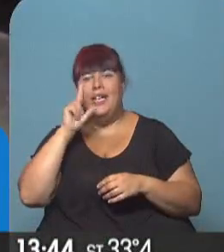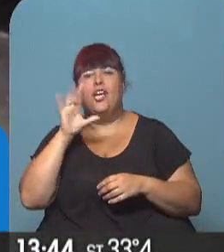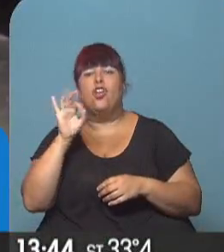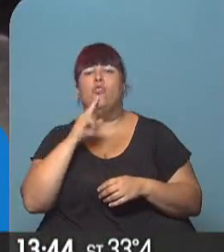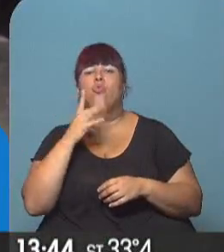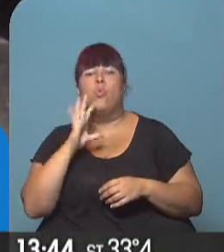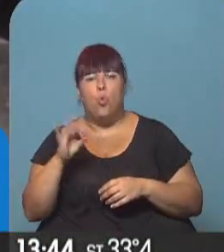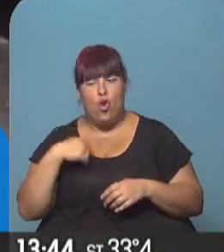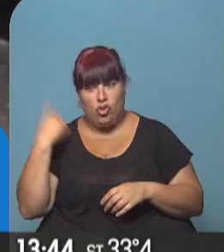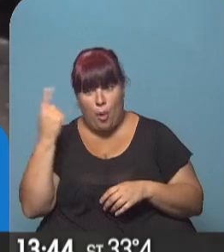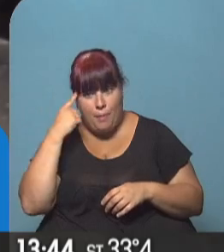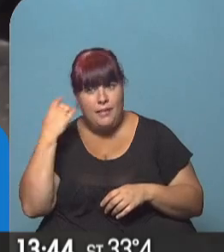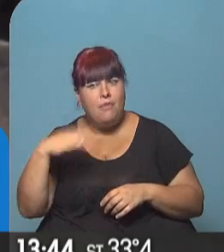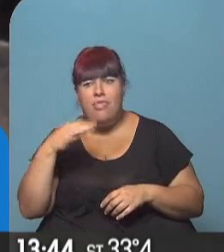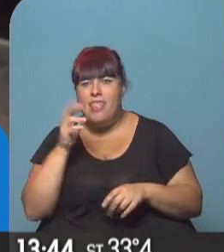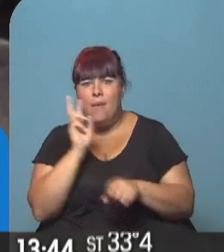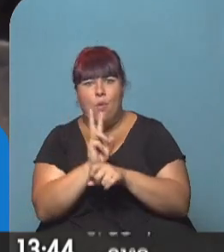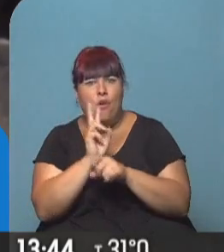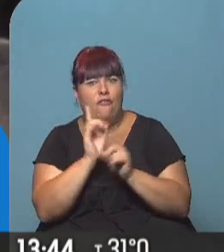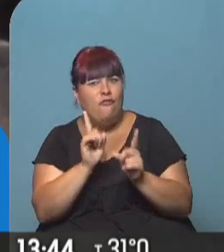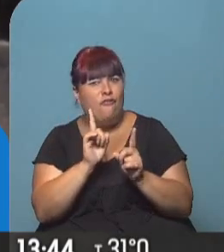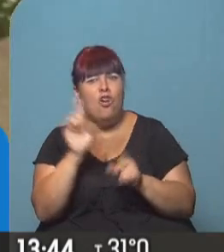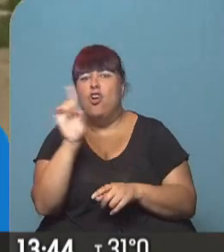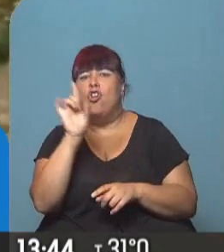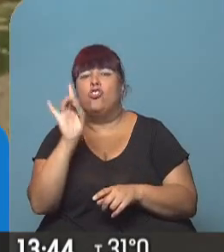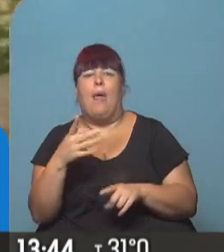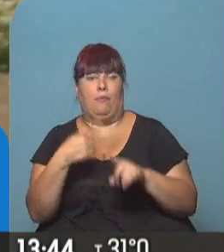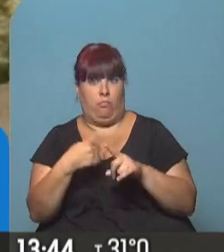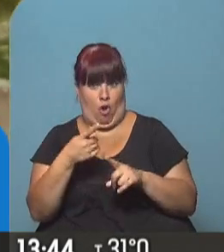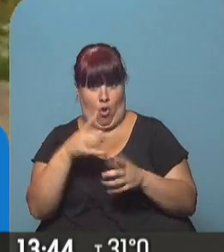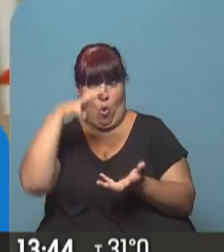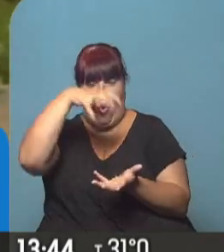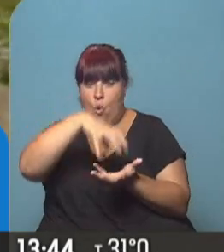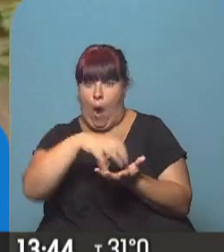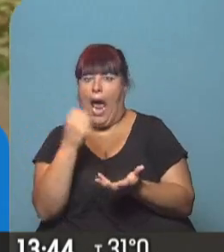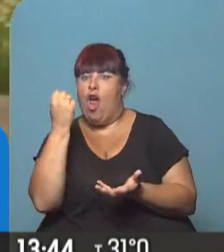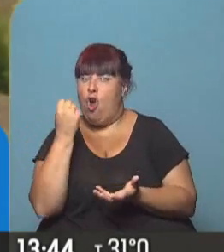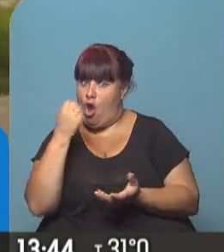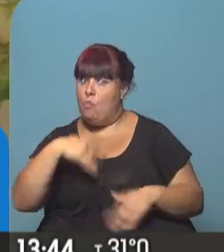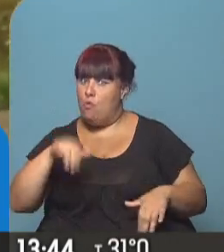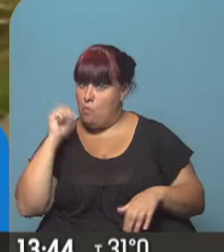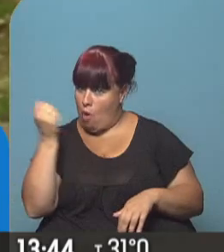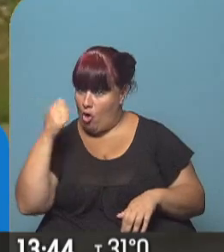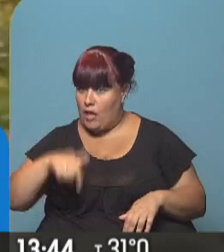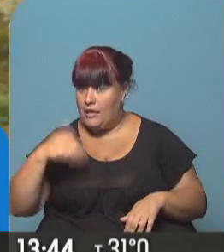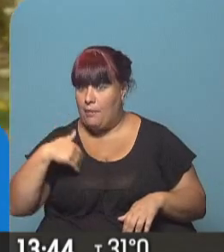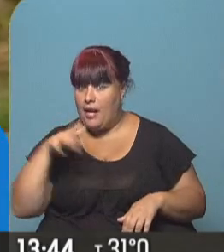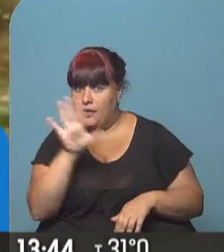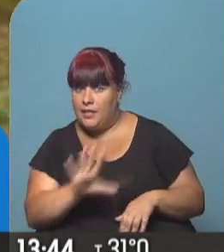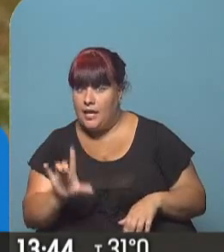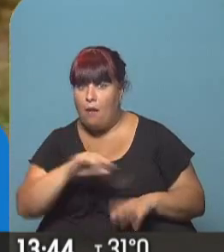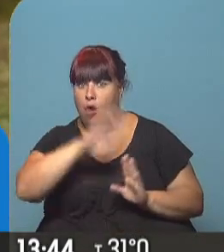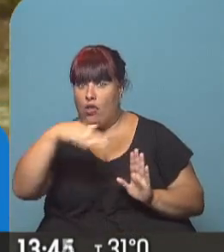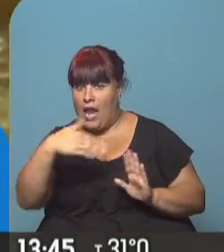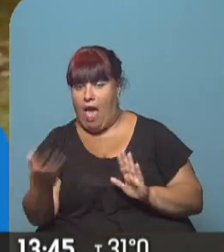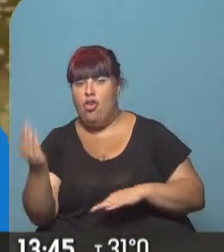Turbio, que creemos que debe ser sostenida, no solamente porque es un polo económico importante para la región de la cordillera